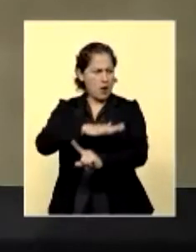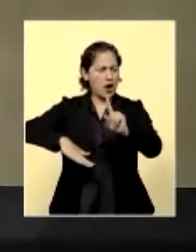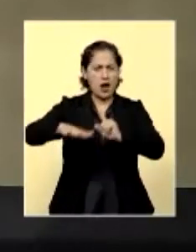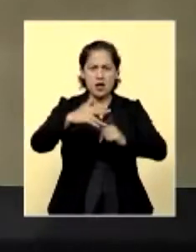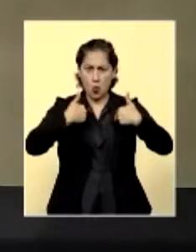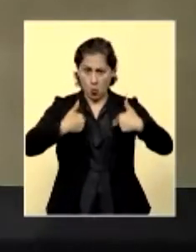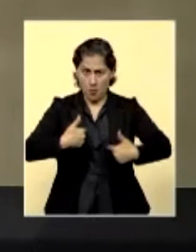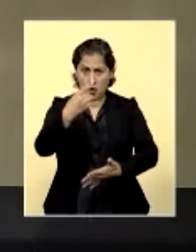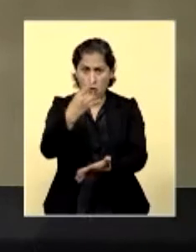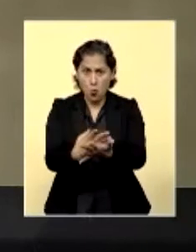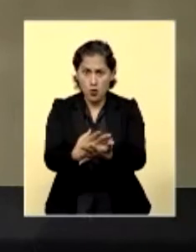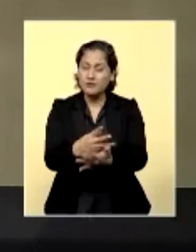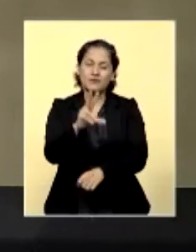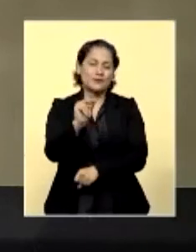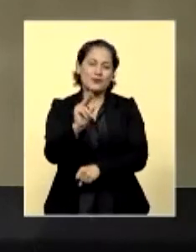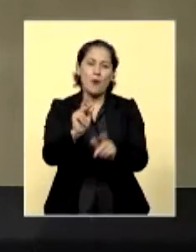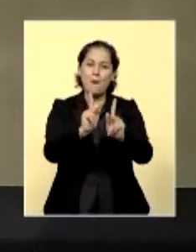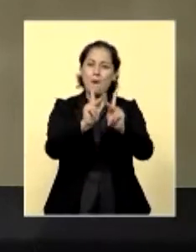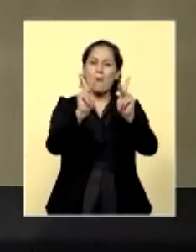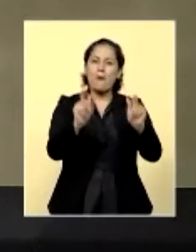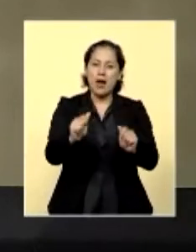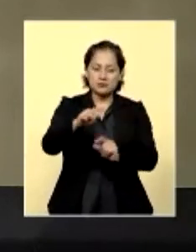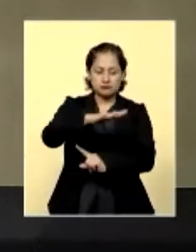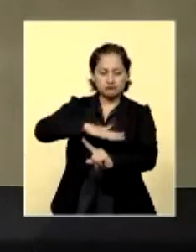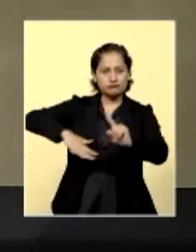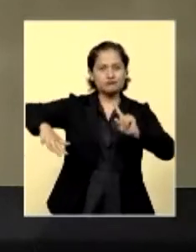paz y entre nosotros y la naturaleza.